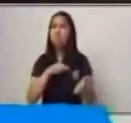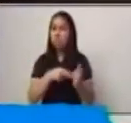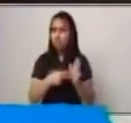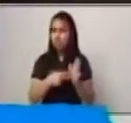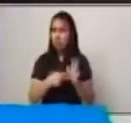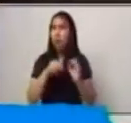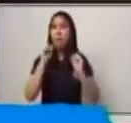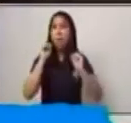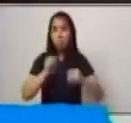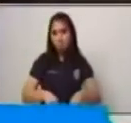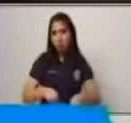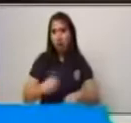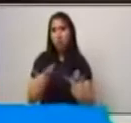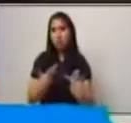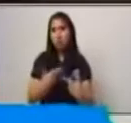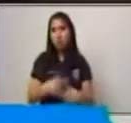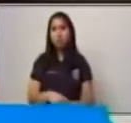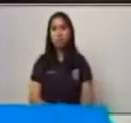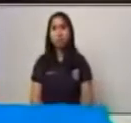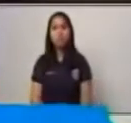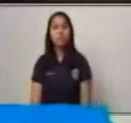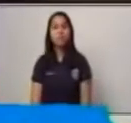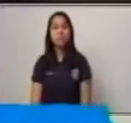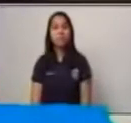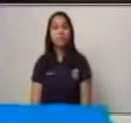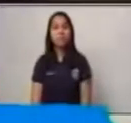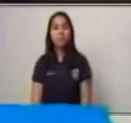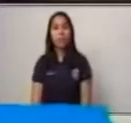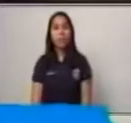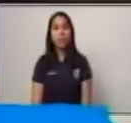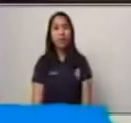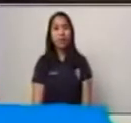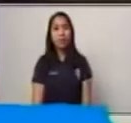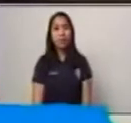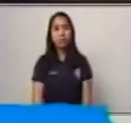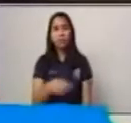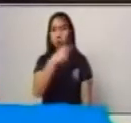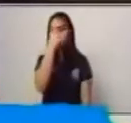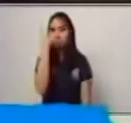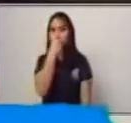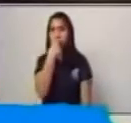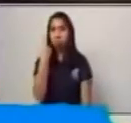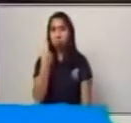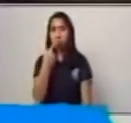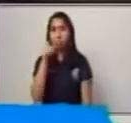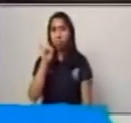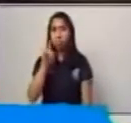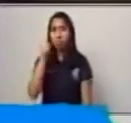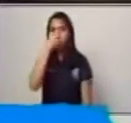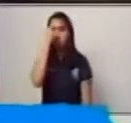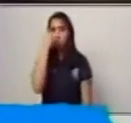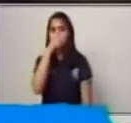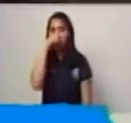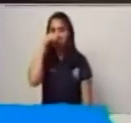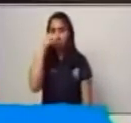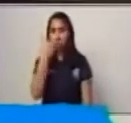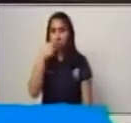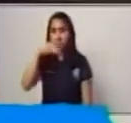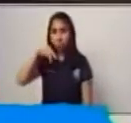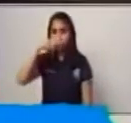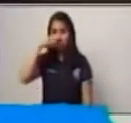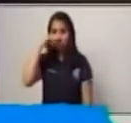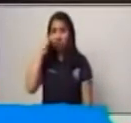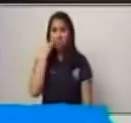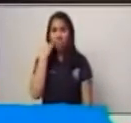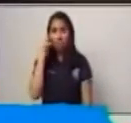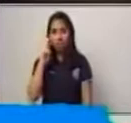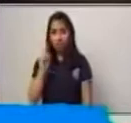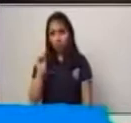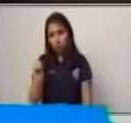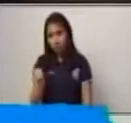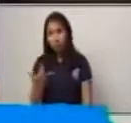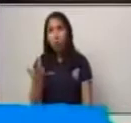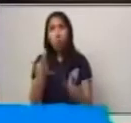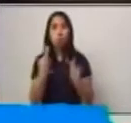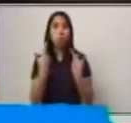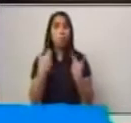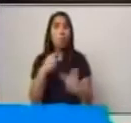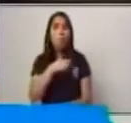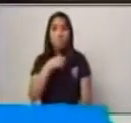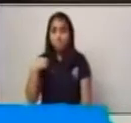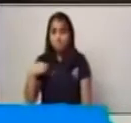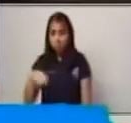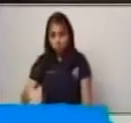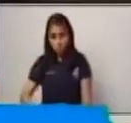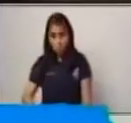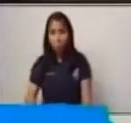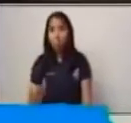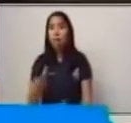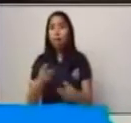un pronombre o un adjetivo. Luego tenemos el modificador directo, el modificador indirecto y la